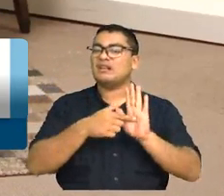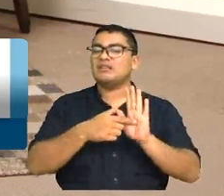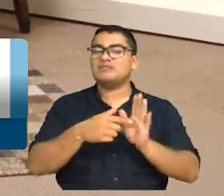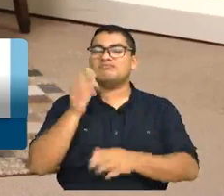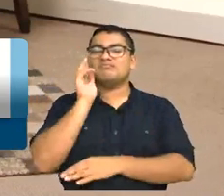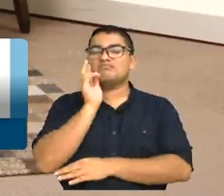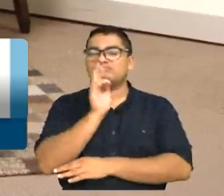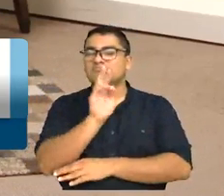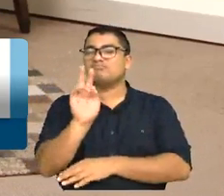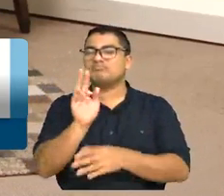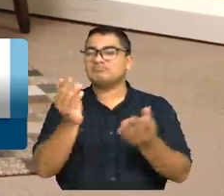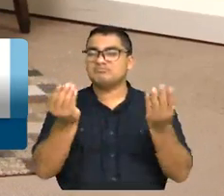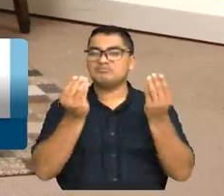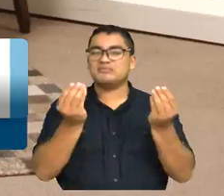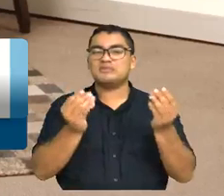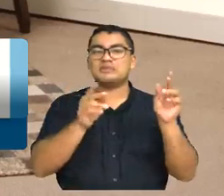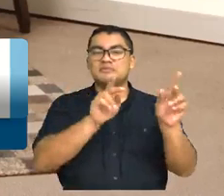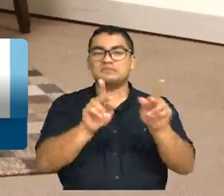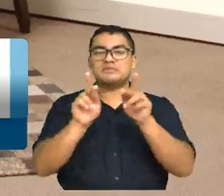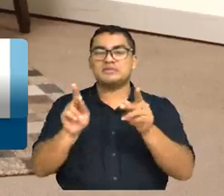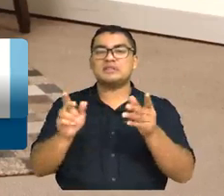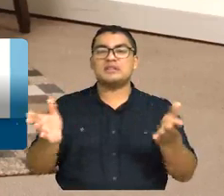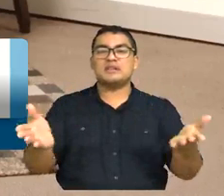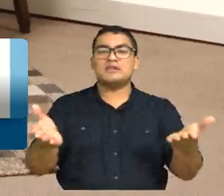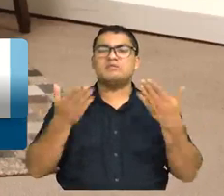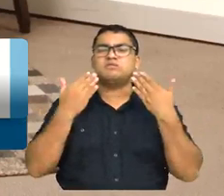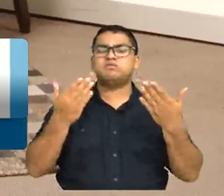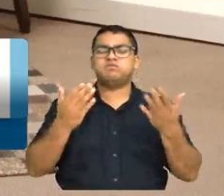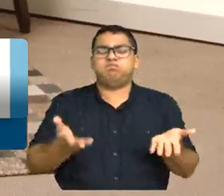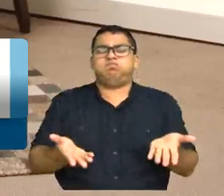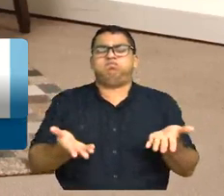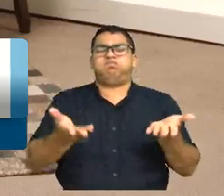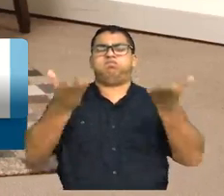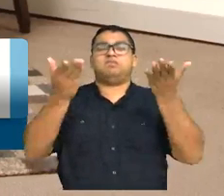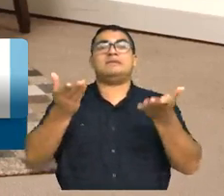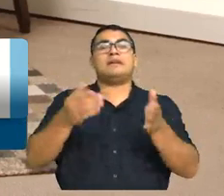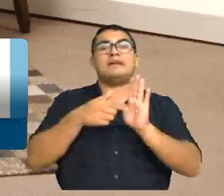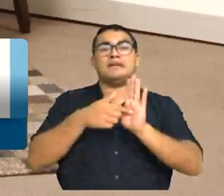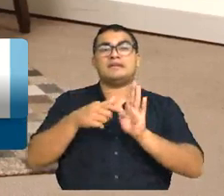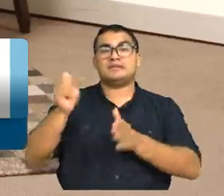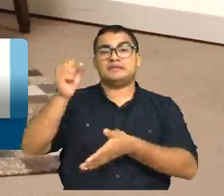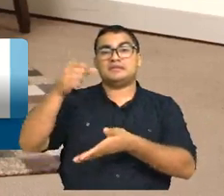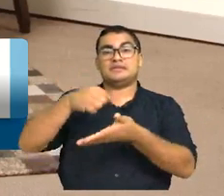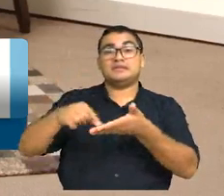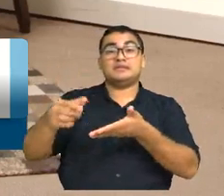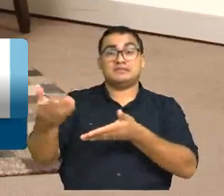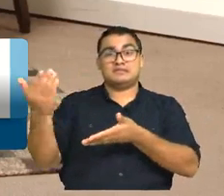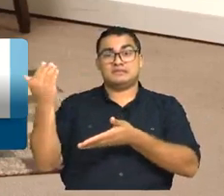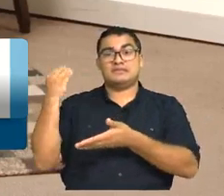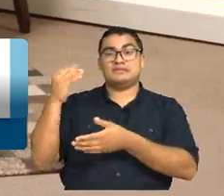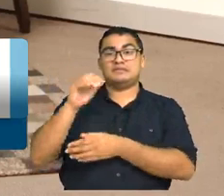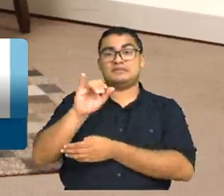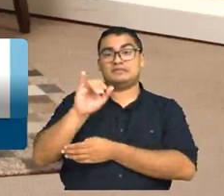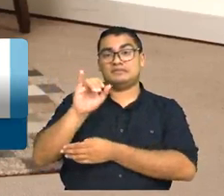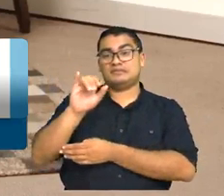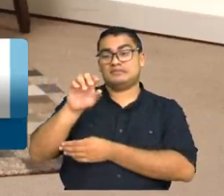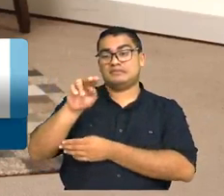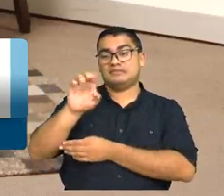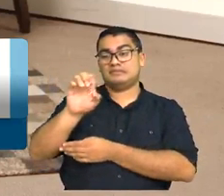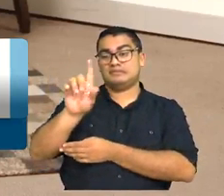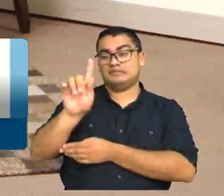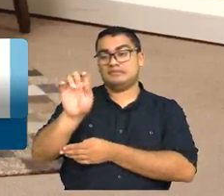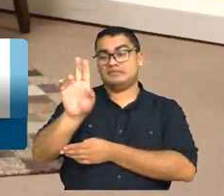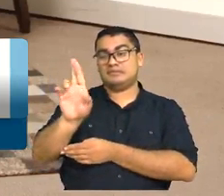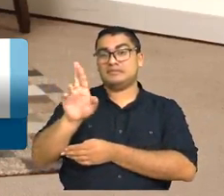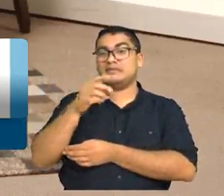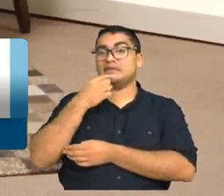de calor en esta temporada? Cuando precisamente la semana pasada el INETER informaba que habían, que iban a haber temperaturas,